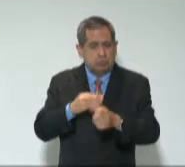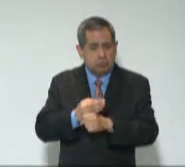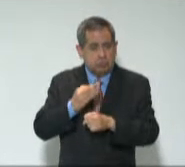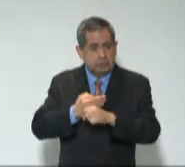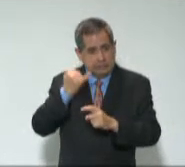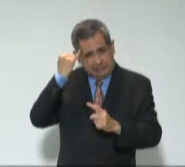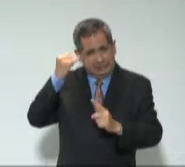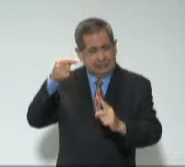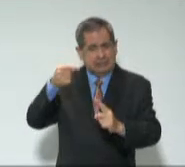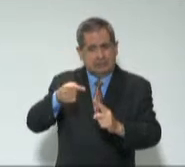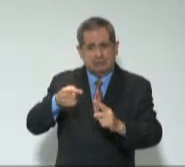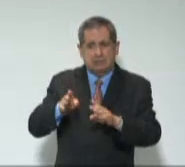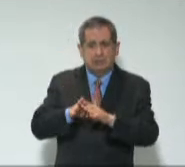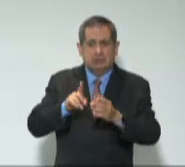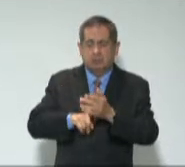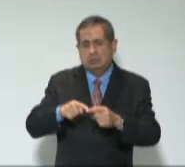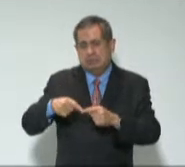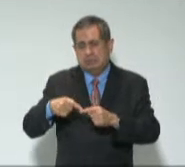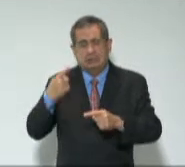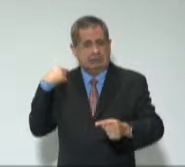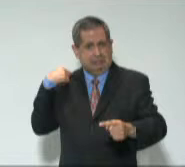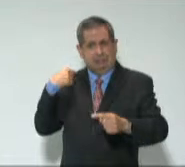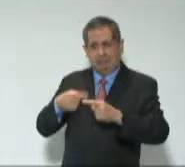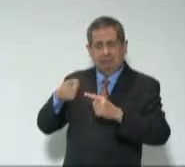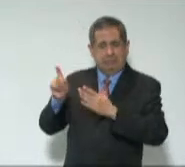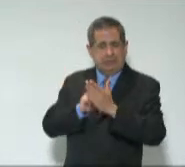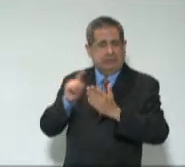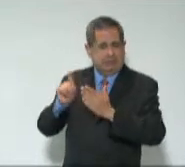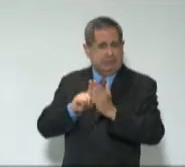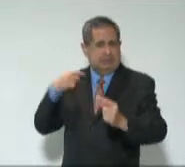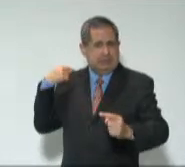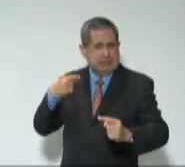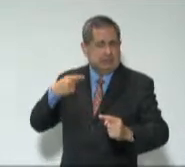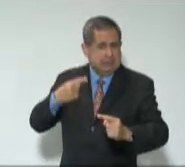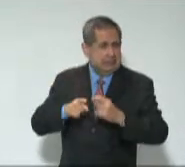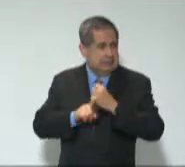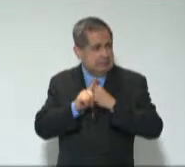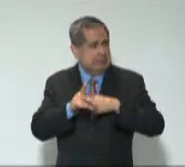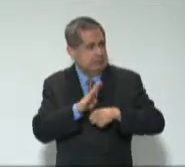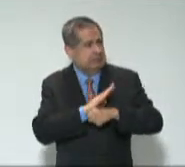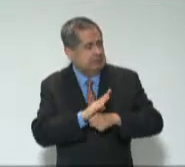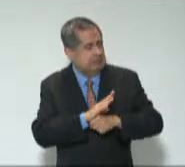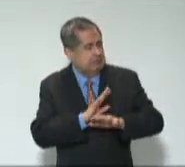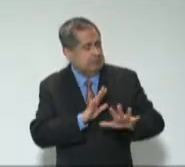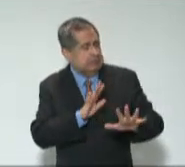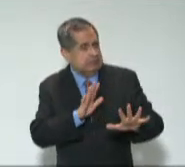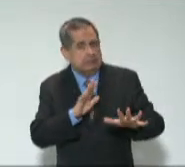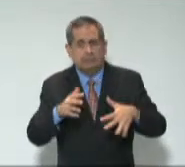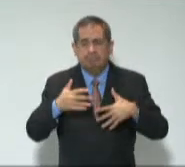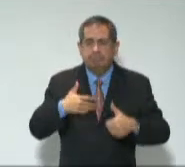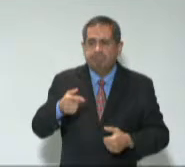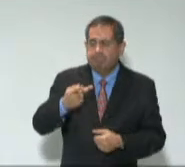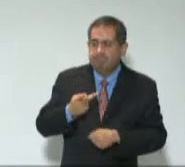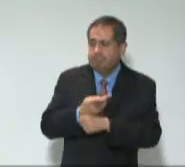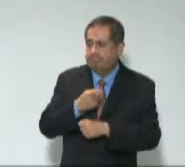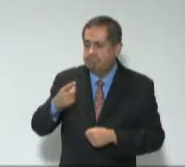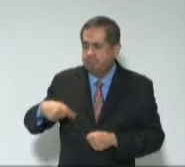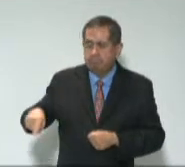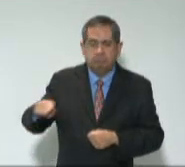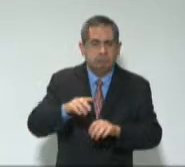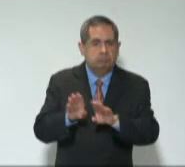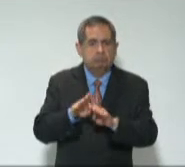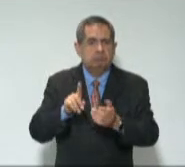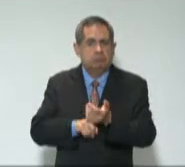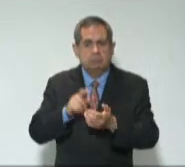día estos meses que hemos vivido bajo esta esta pandemia entender un poco lo que ocurre al